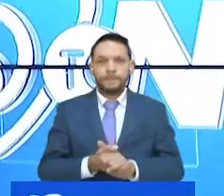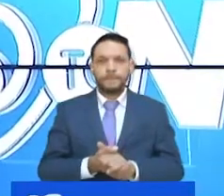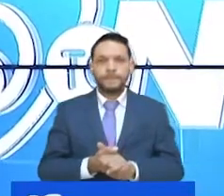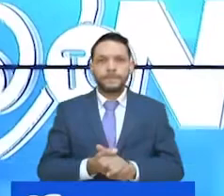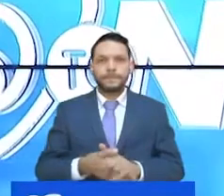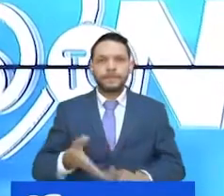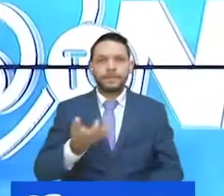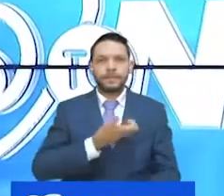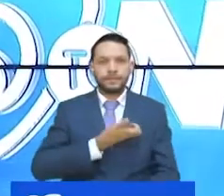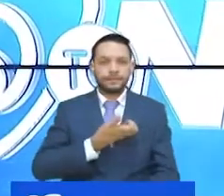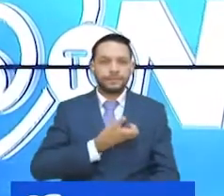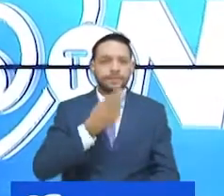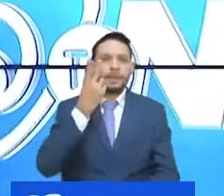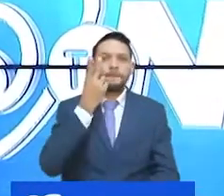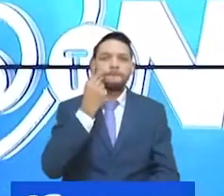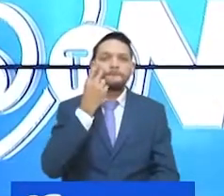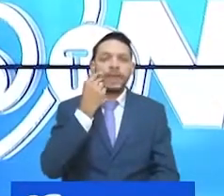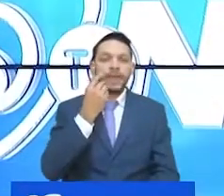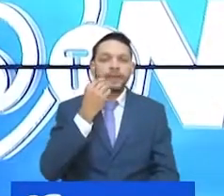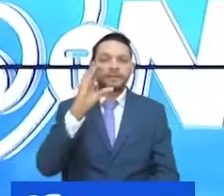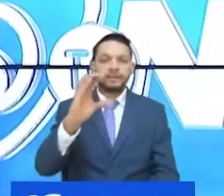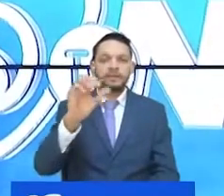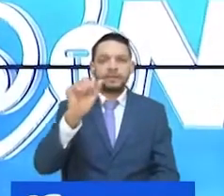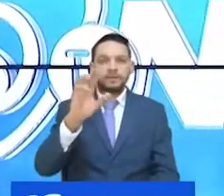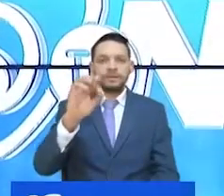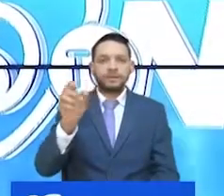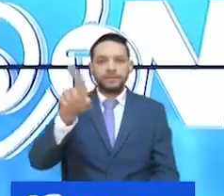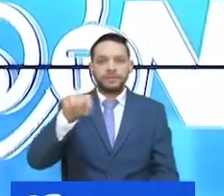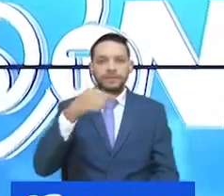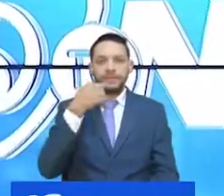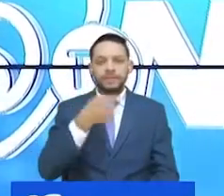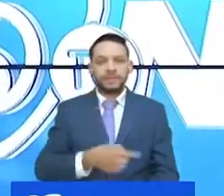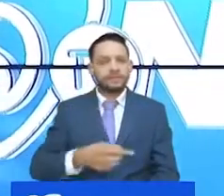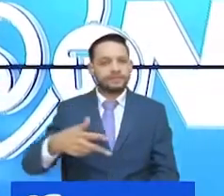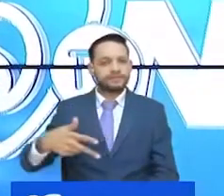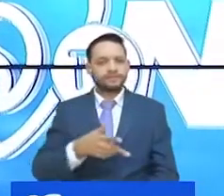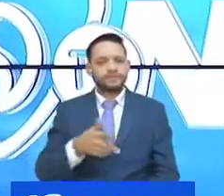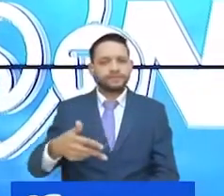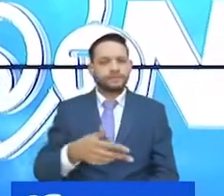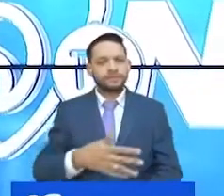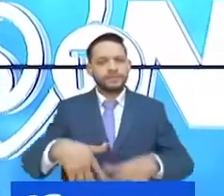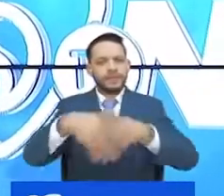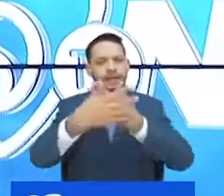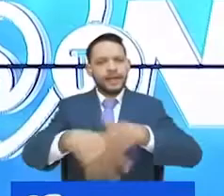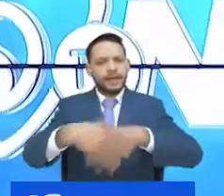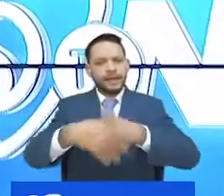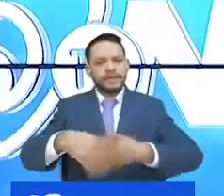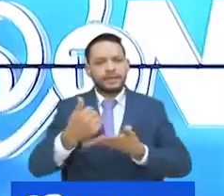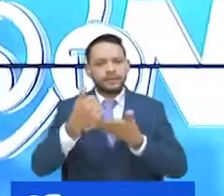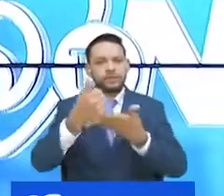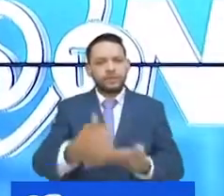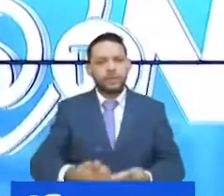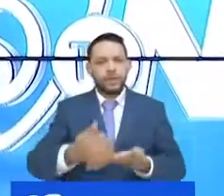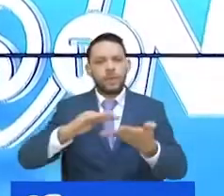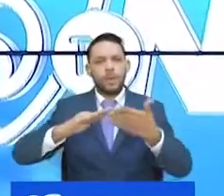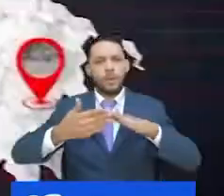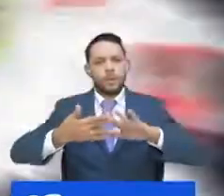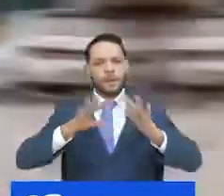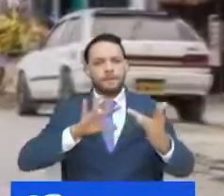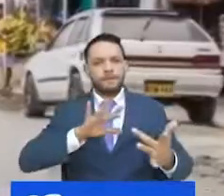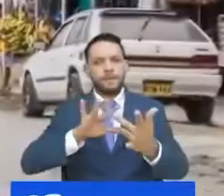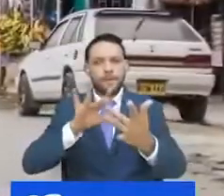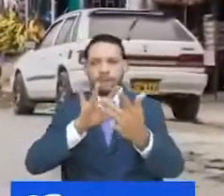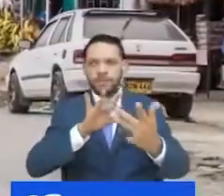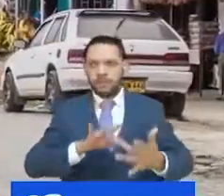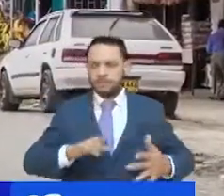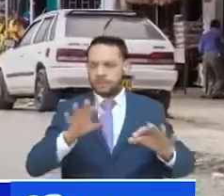El alcalde de Pereira, Carlos Maya, habló sobre un importante programa, Calles para mi Barrio, el cual está beneficiando a la comunidad. La